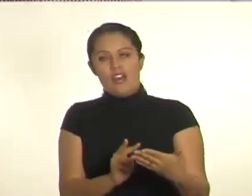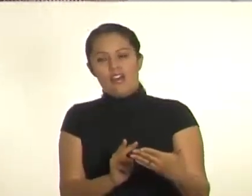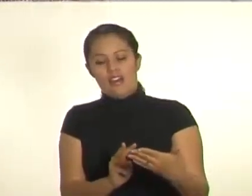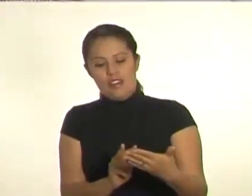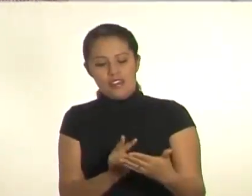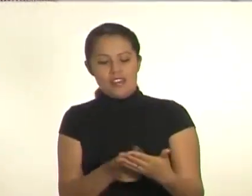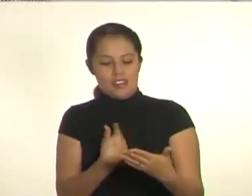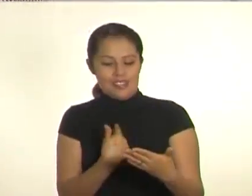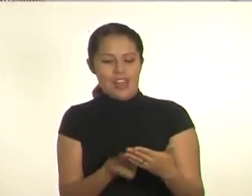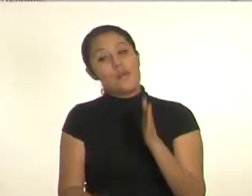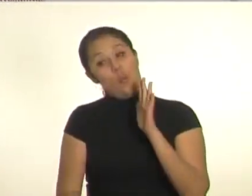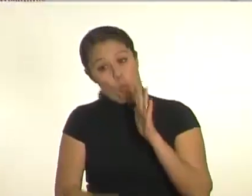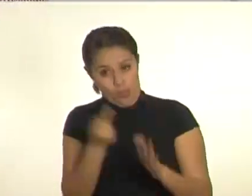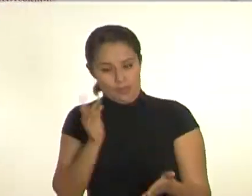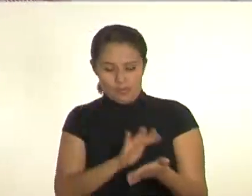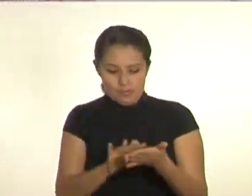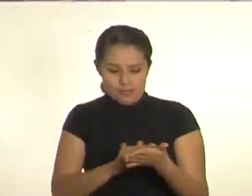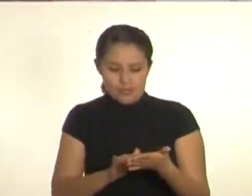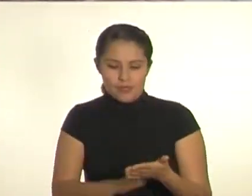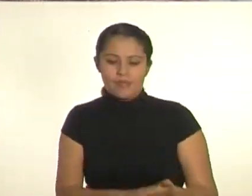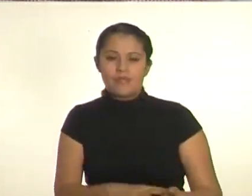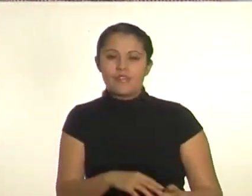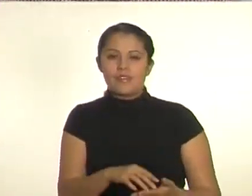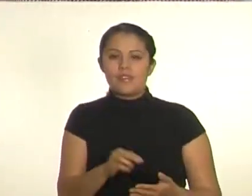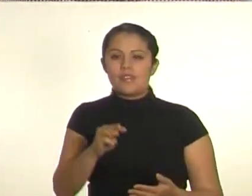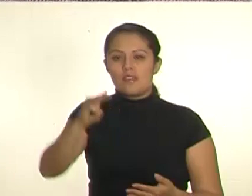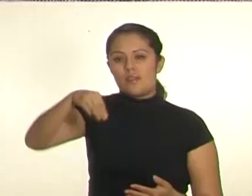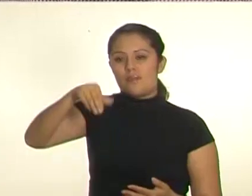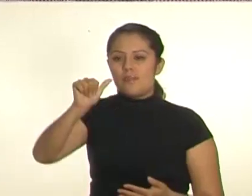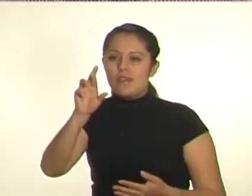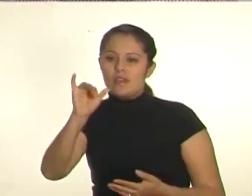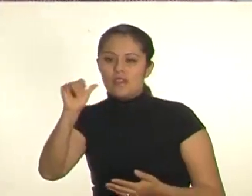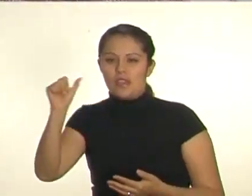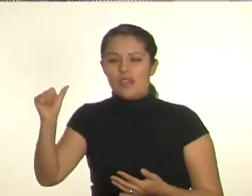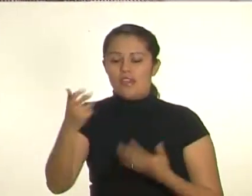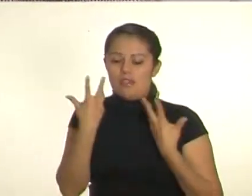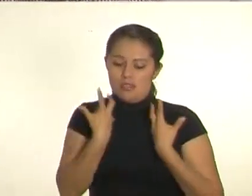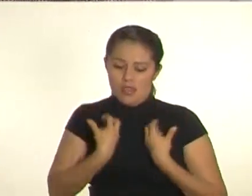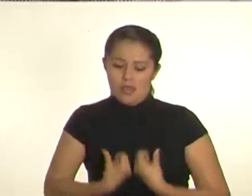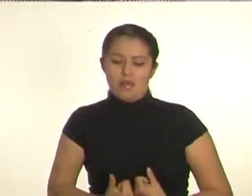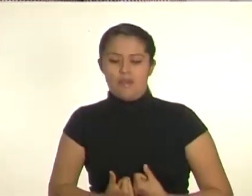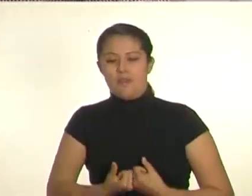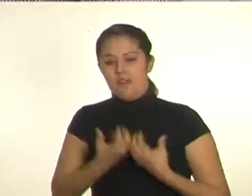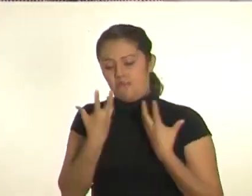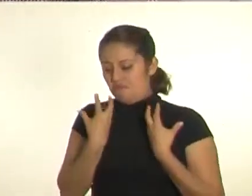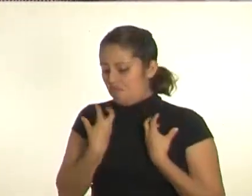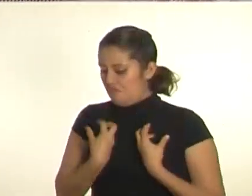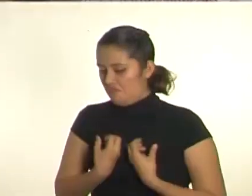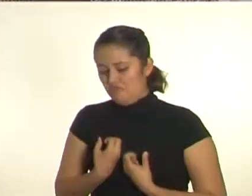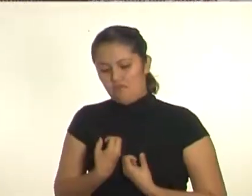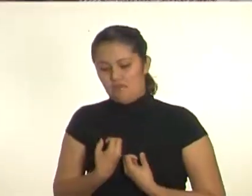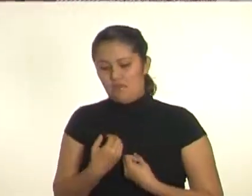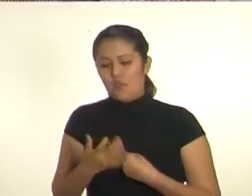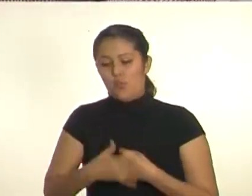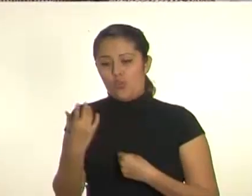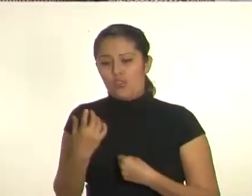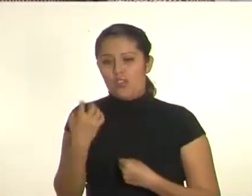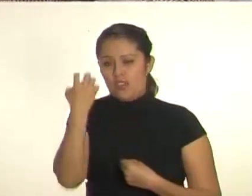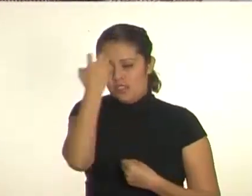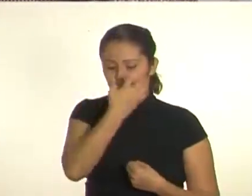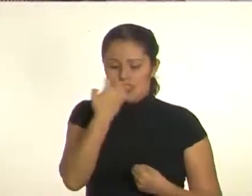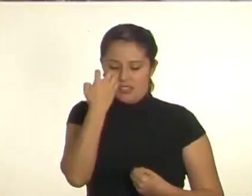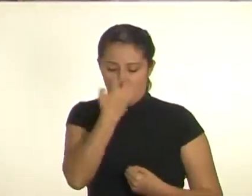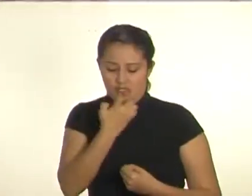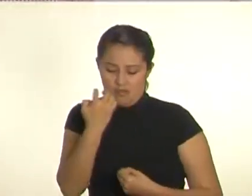esto, volvemos a leer. María estaba muy triste por la calificación de su examen. Respiramos